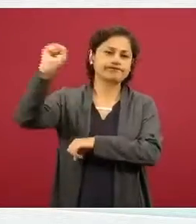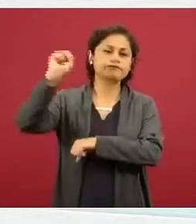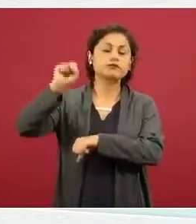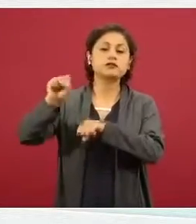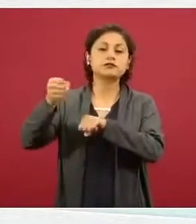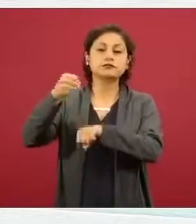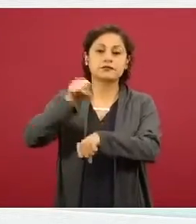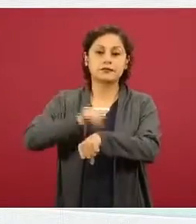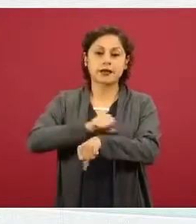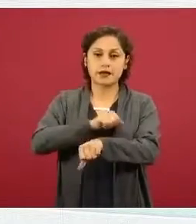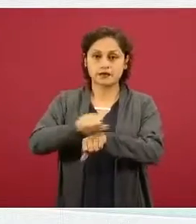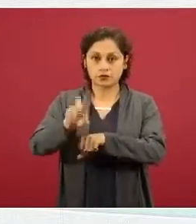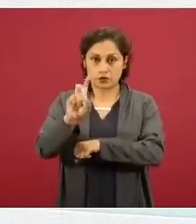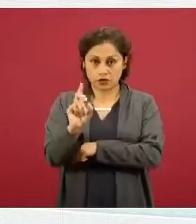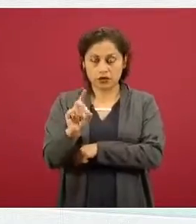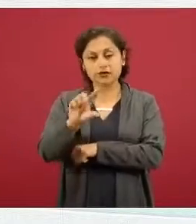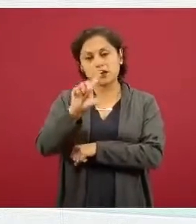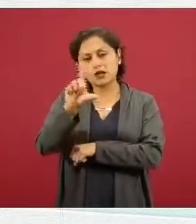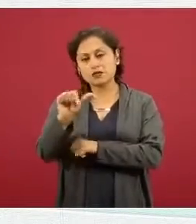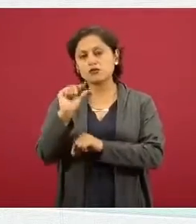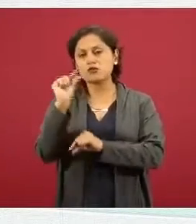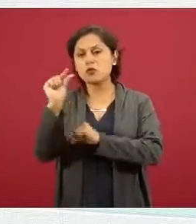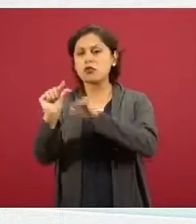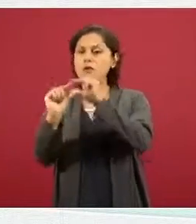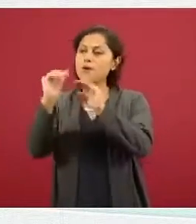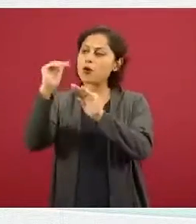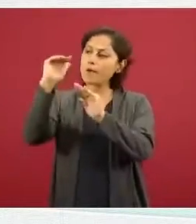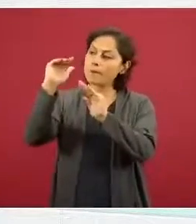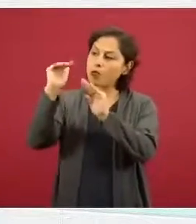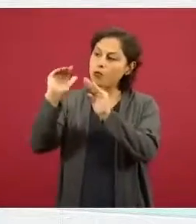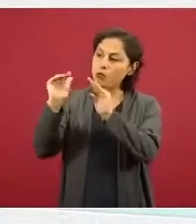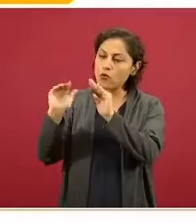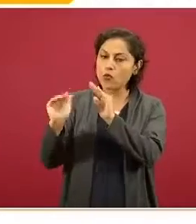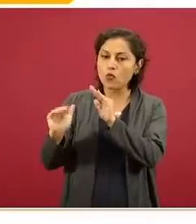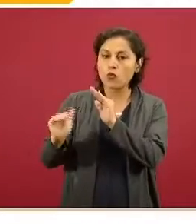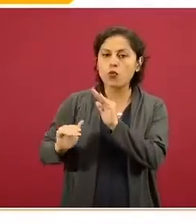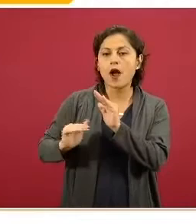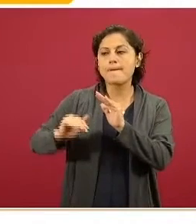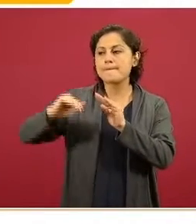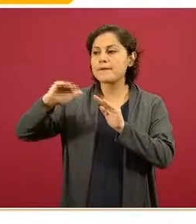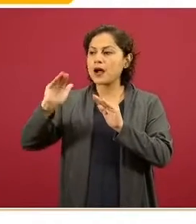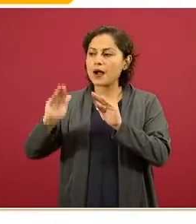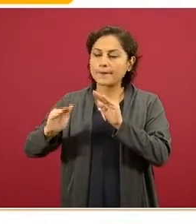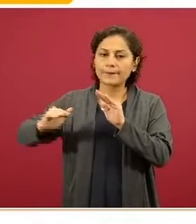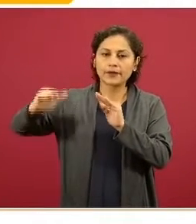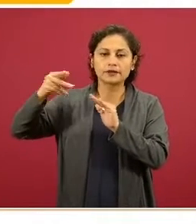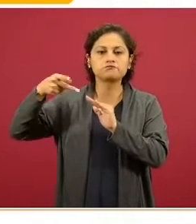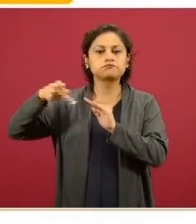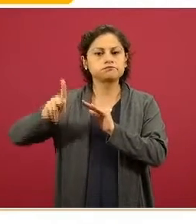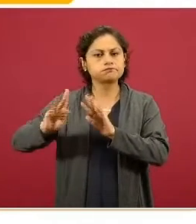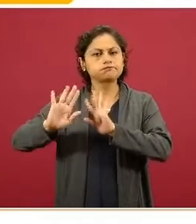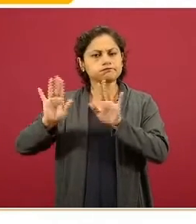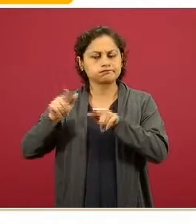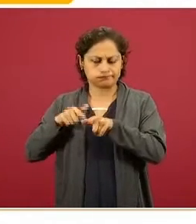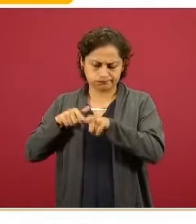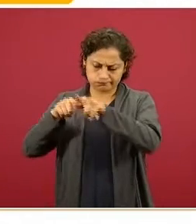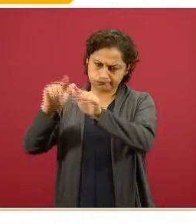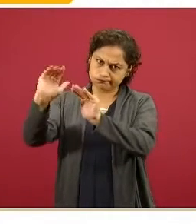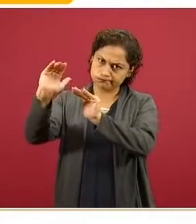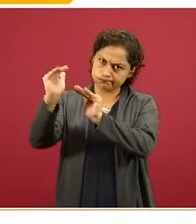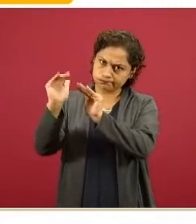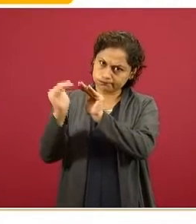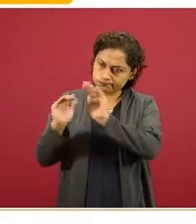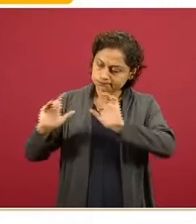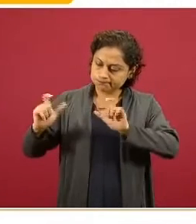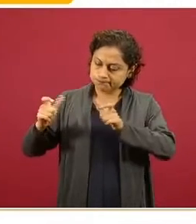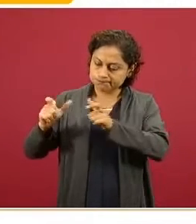ahí prácticamente ha sido un descenso continuo, con algunos altos y bajos, pero realmente ha sido un descenso continuo en la última semana todavía con un